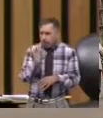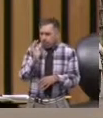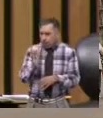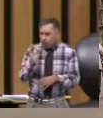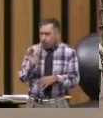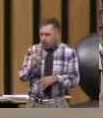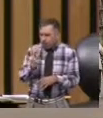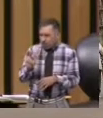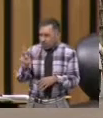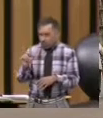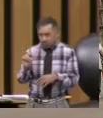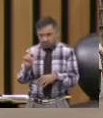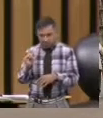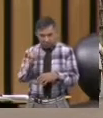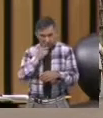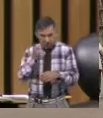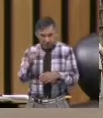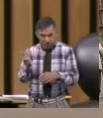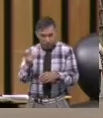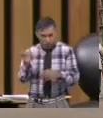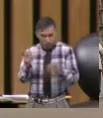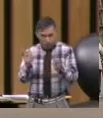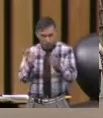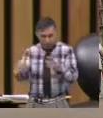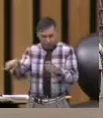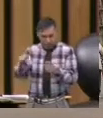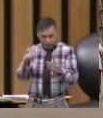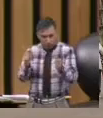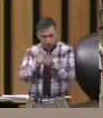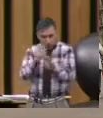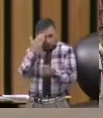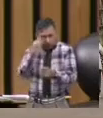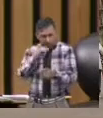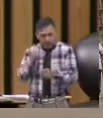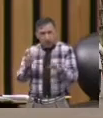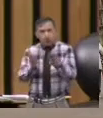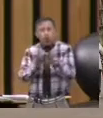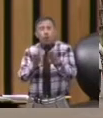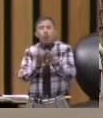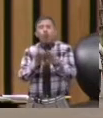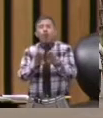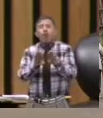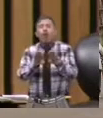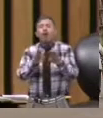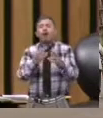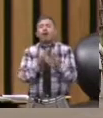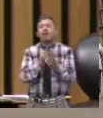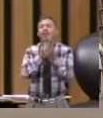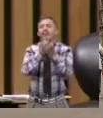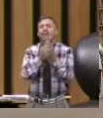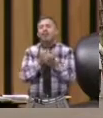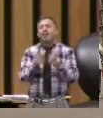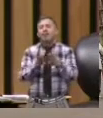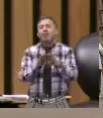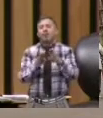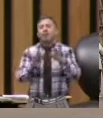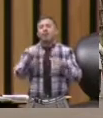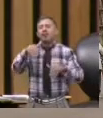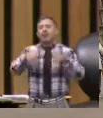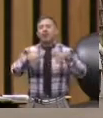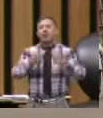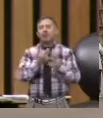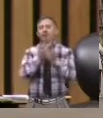ni ponerse de acuerdo, más volvieron a actuar como equipo de nado sincronizado. Es obvio para la Unidad Técnica